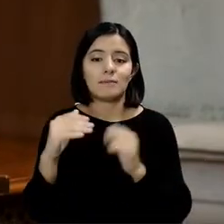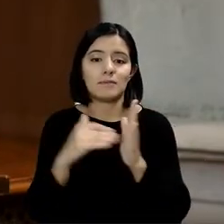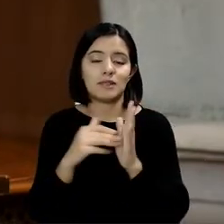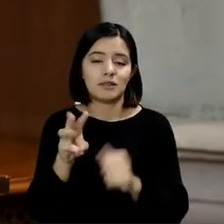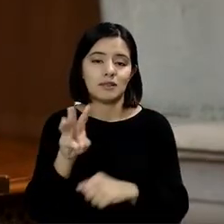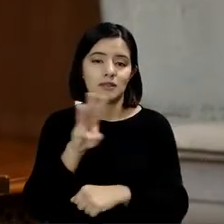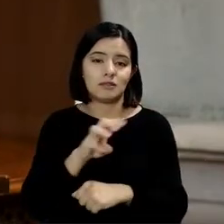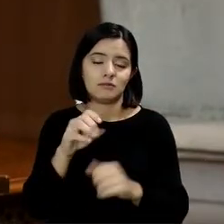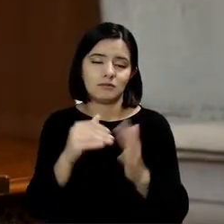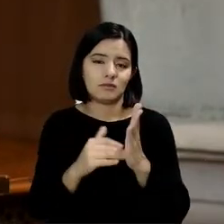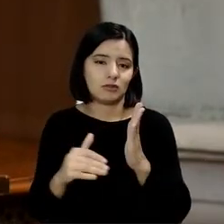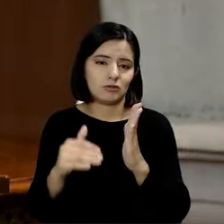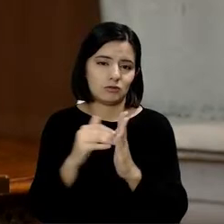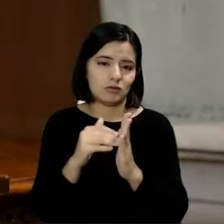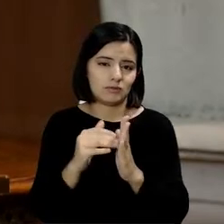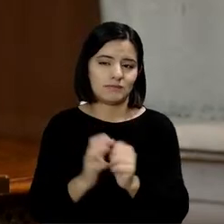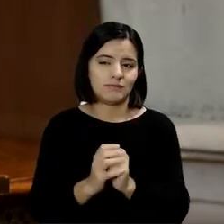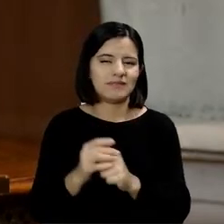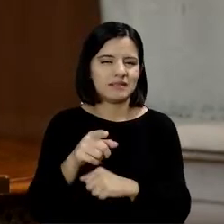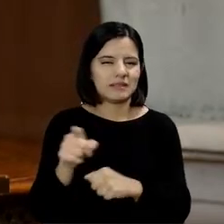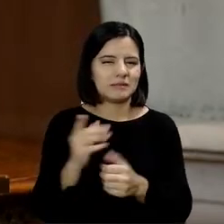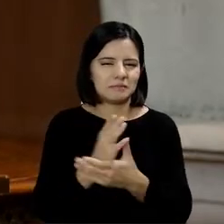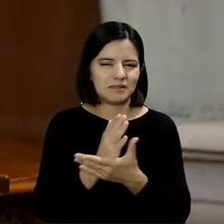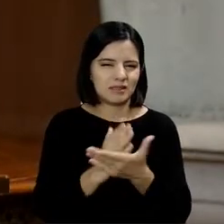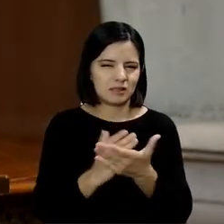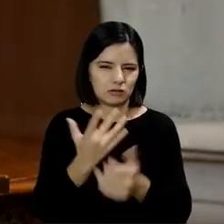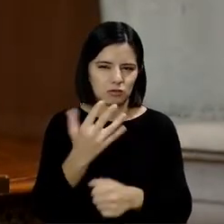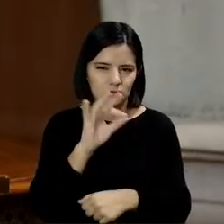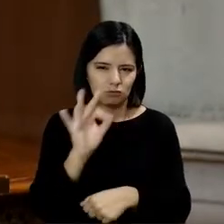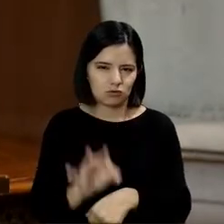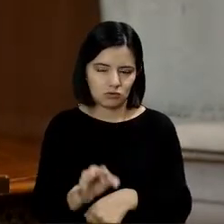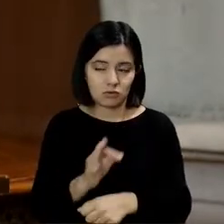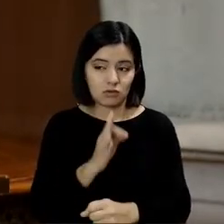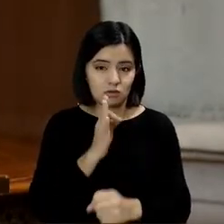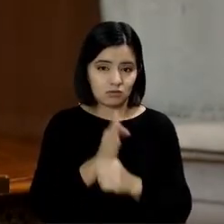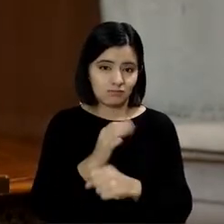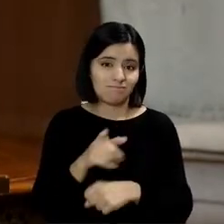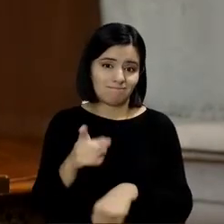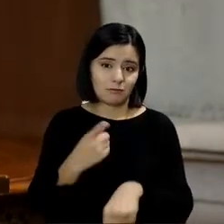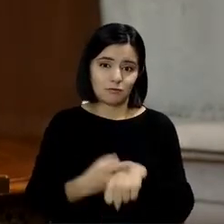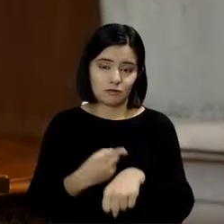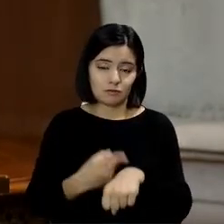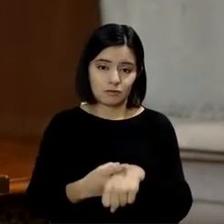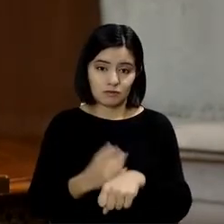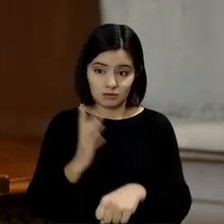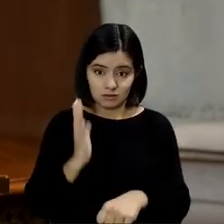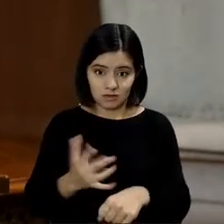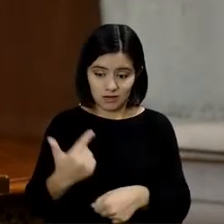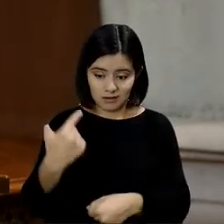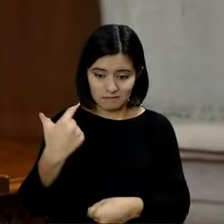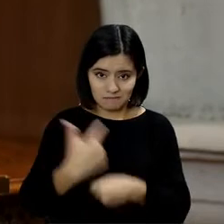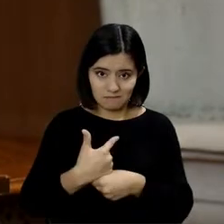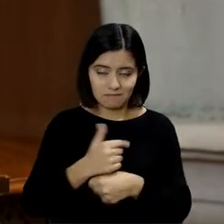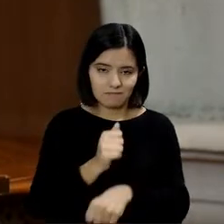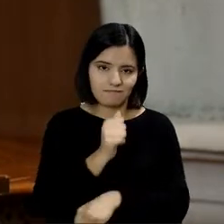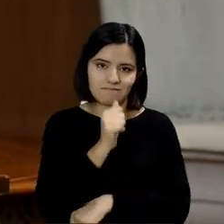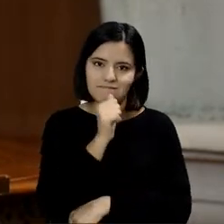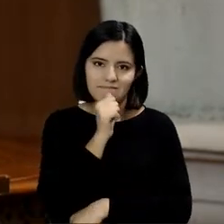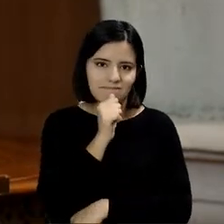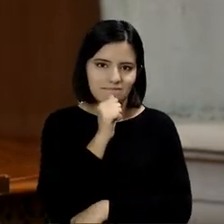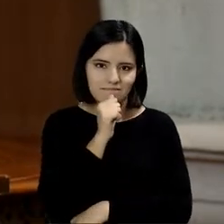hipertensión arterial en todo el mundo desconocen actualmente que sufren esta afección. Más